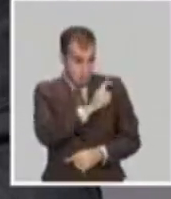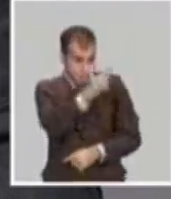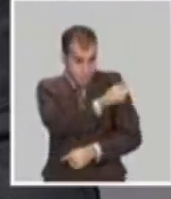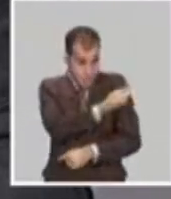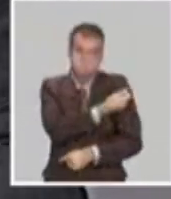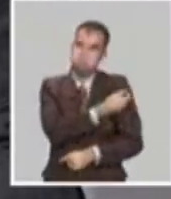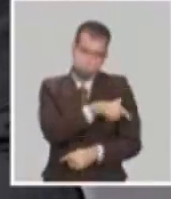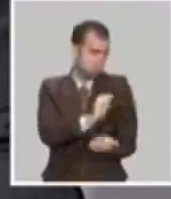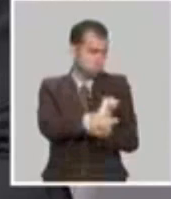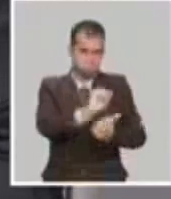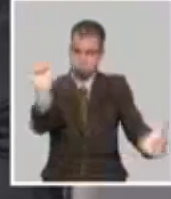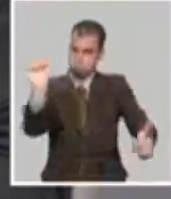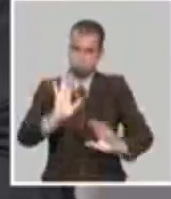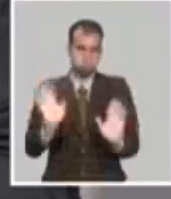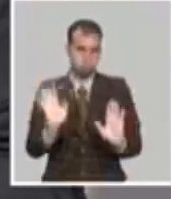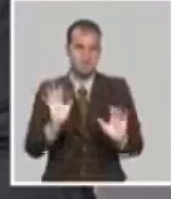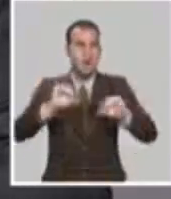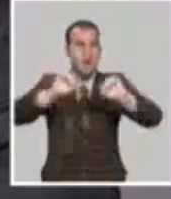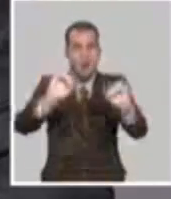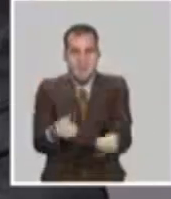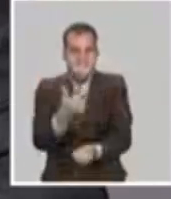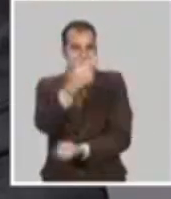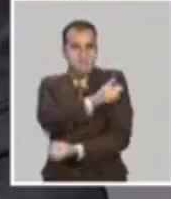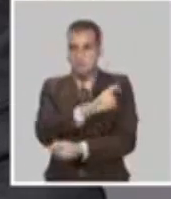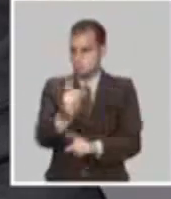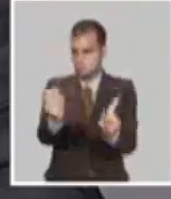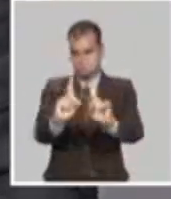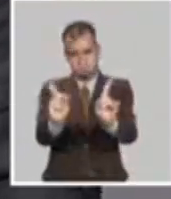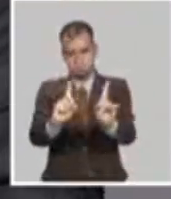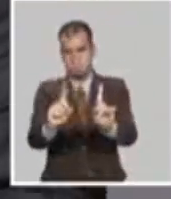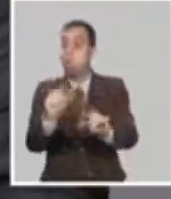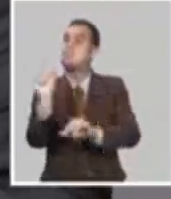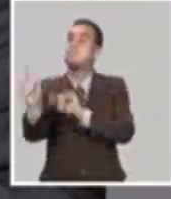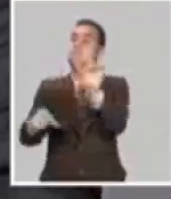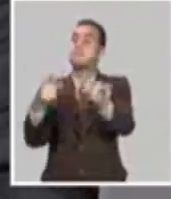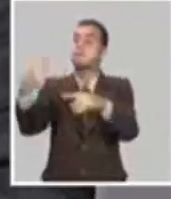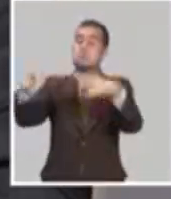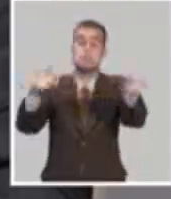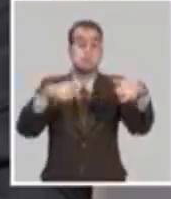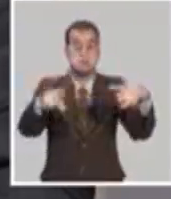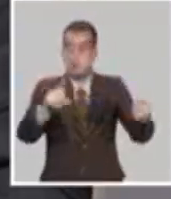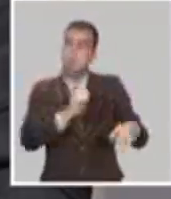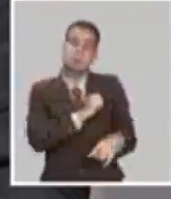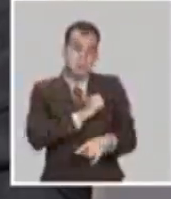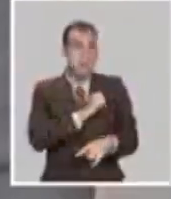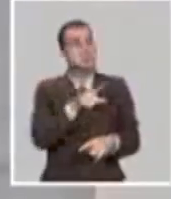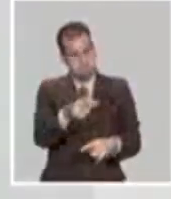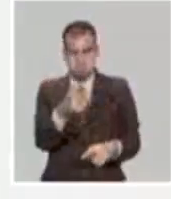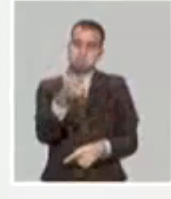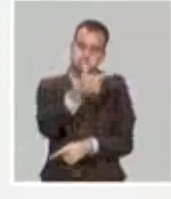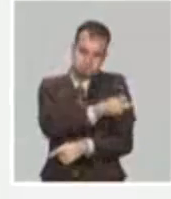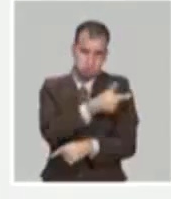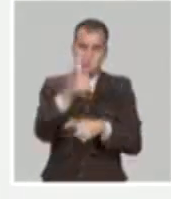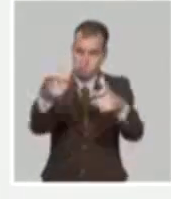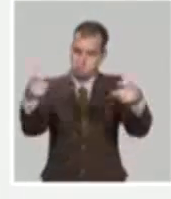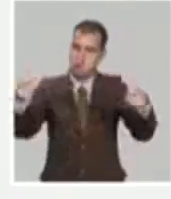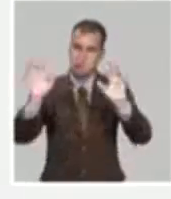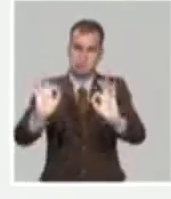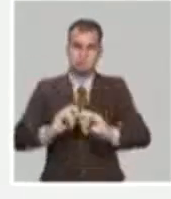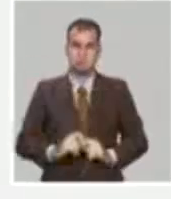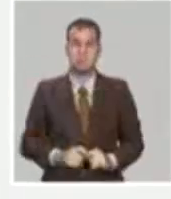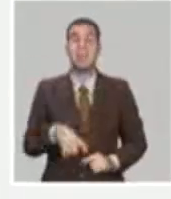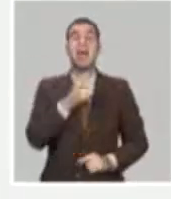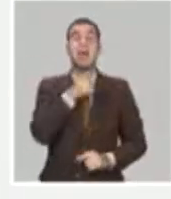Elementos éticos y voluntariedad son dos pilares clave de todo el proceso que vamos a hacer. Y el consentimiento informado. Las personas van a tener que firmar antes